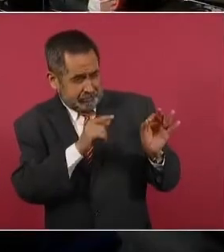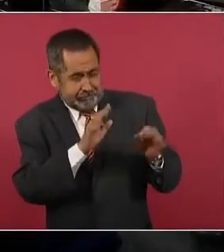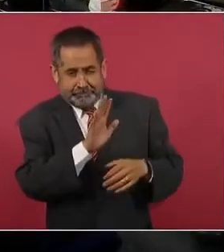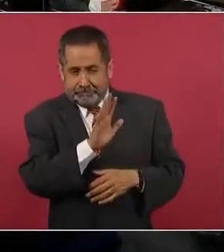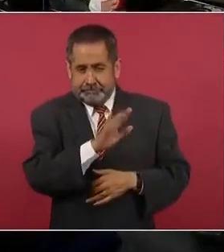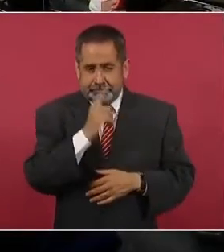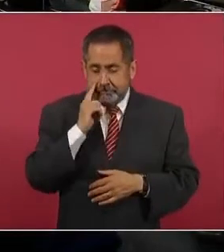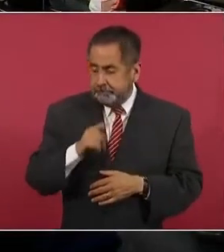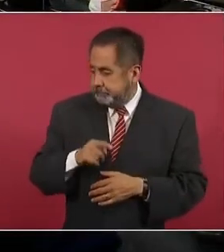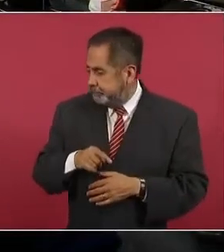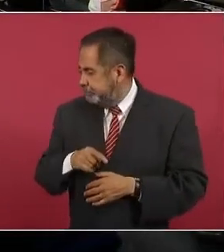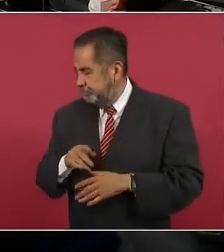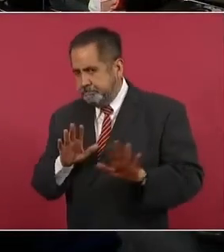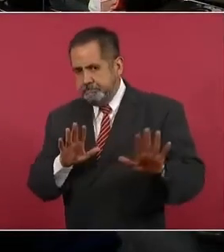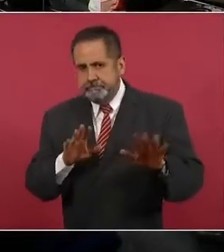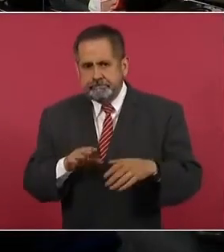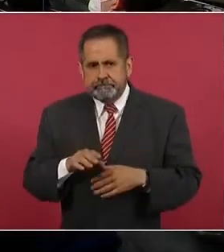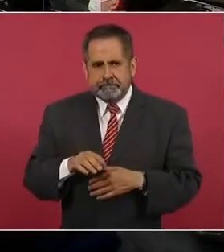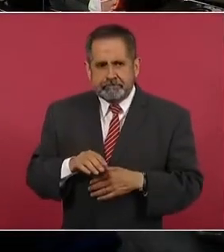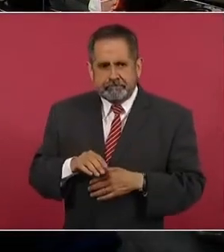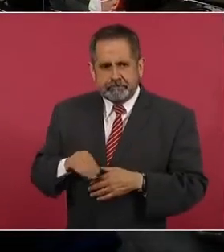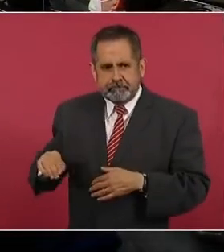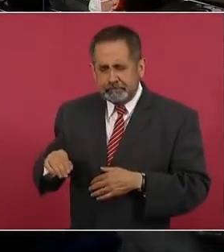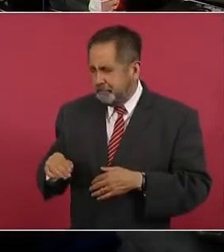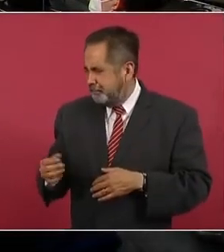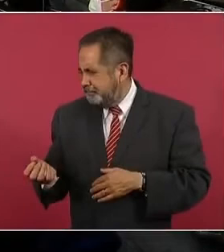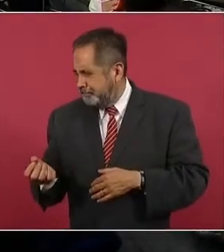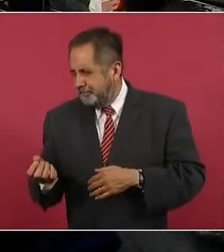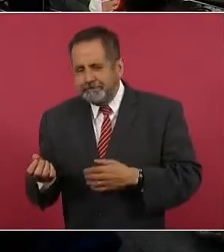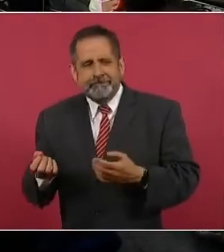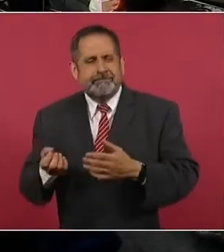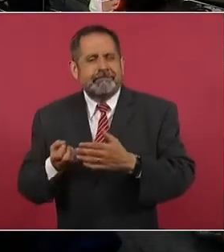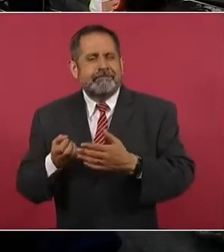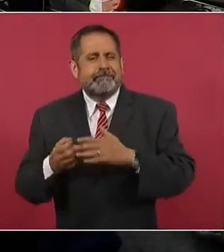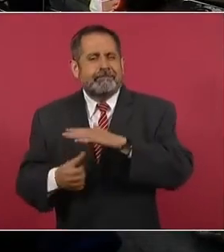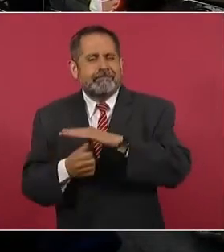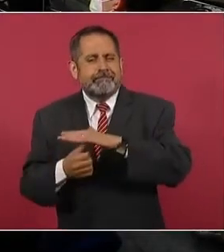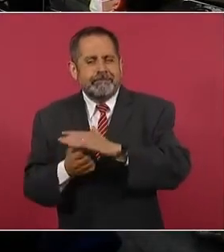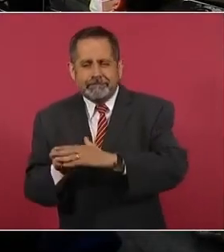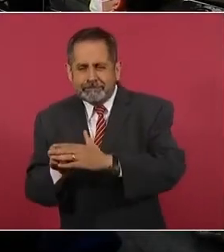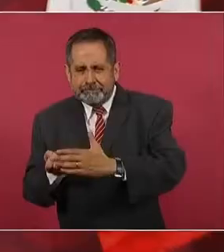estaba el escritorio y empezó a jalar los cajones.